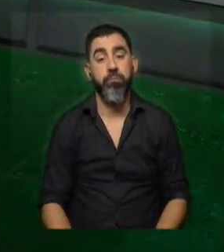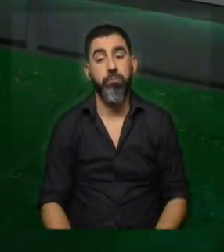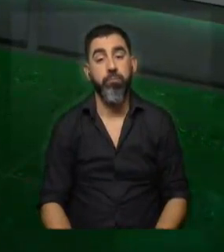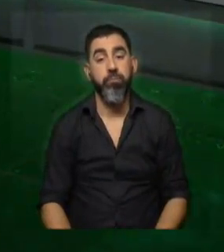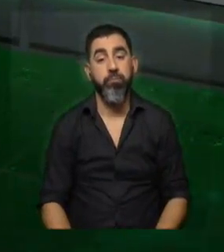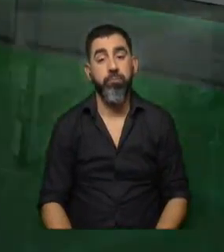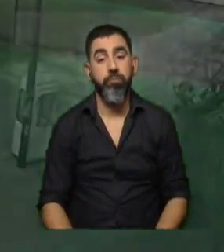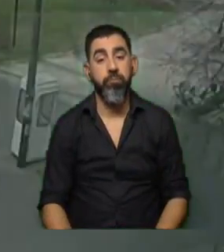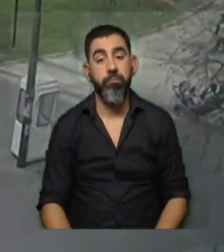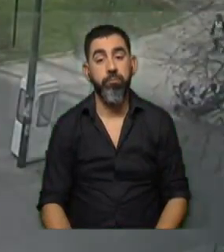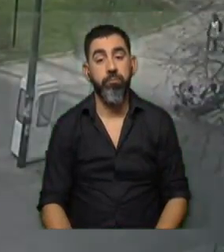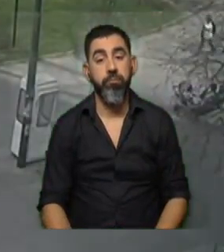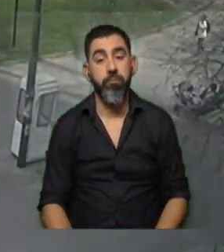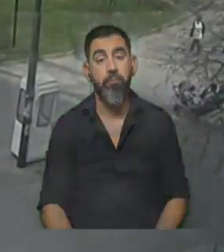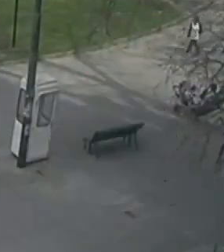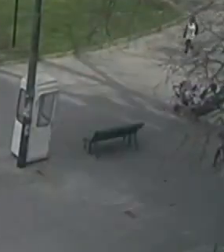luego